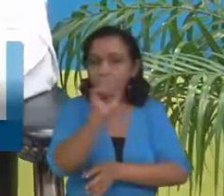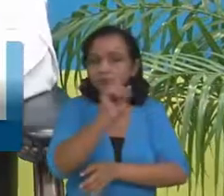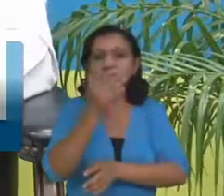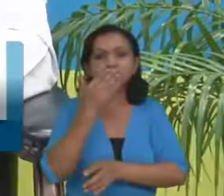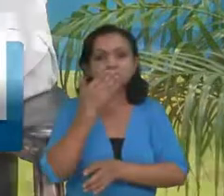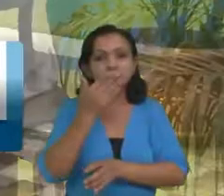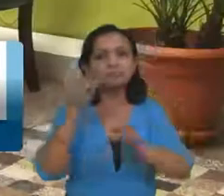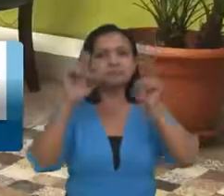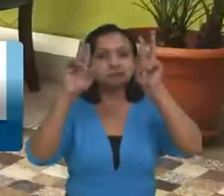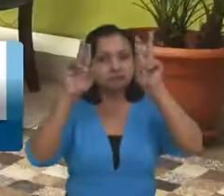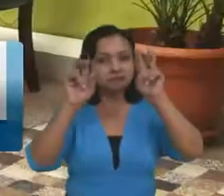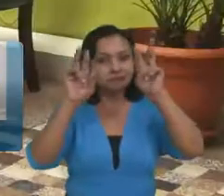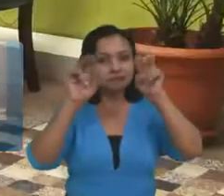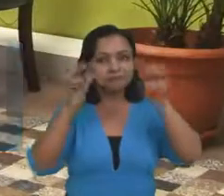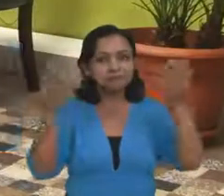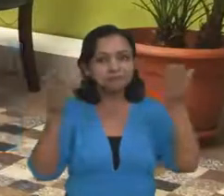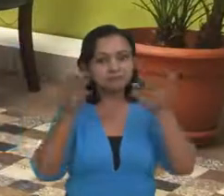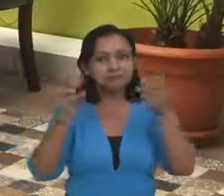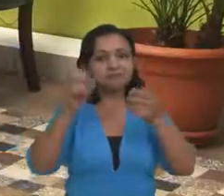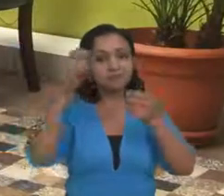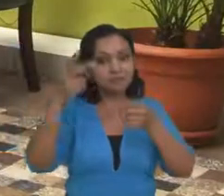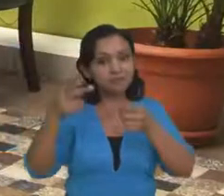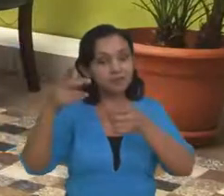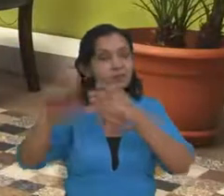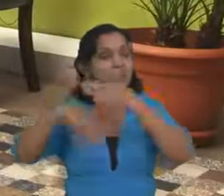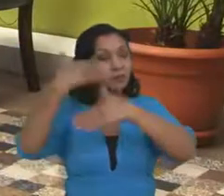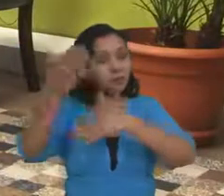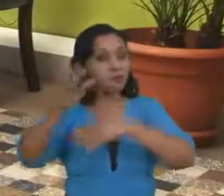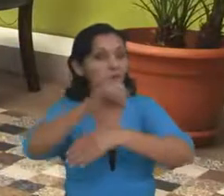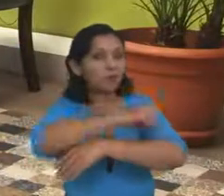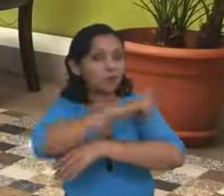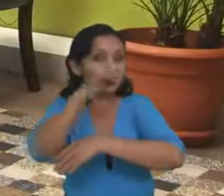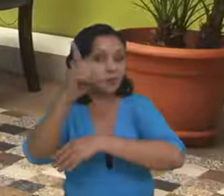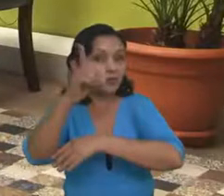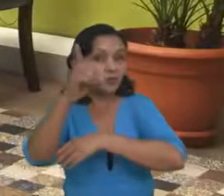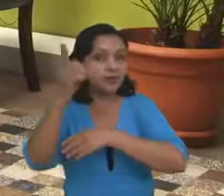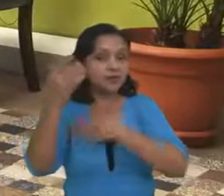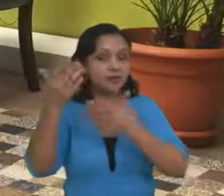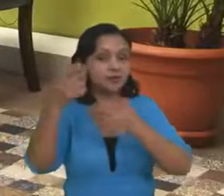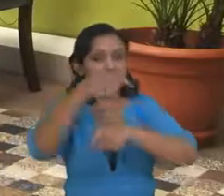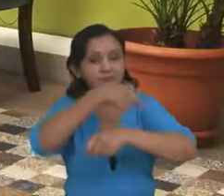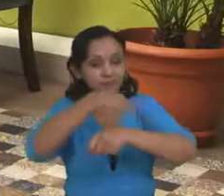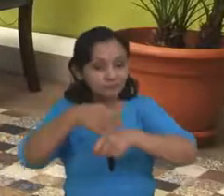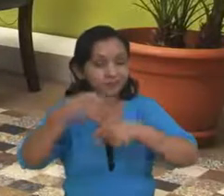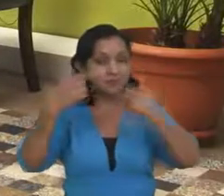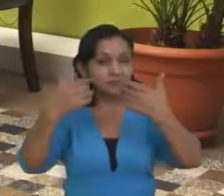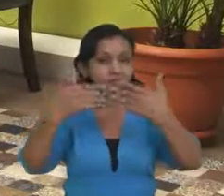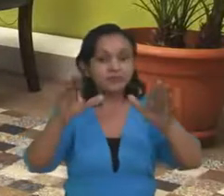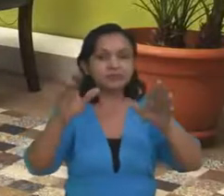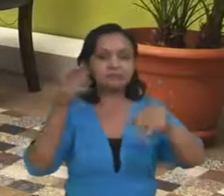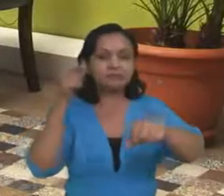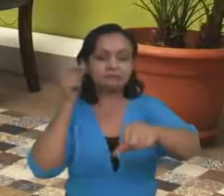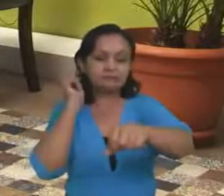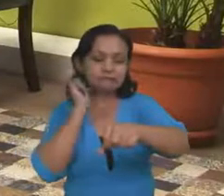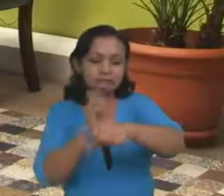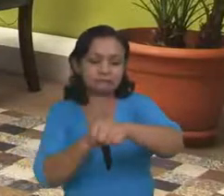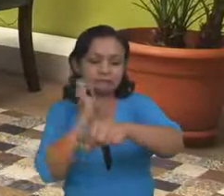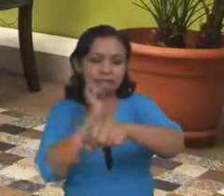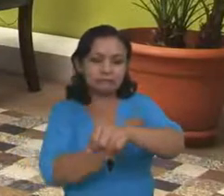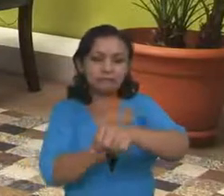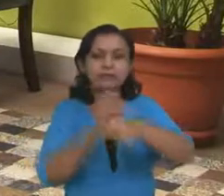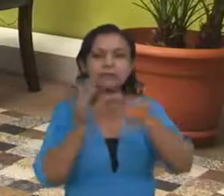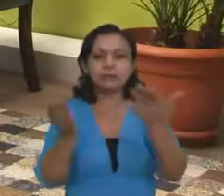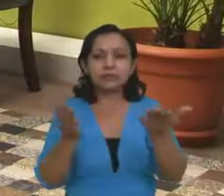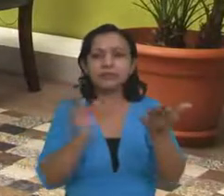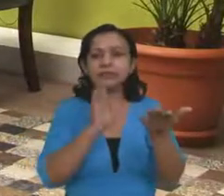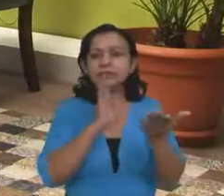tema eso, ya después como sería segunda parte, cuando ya vienen los procedimientos quirúrgicos que son los clavos. Clavos, placas, vamos a